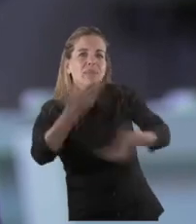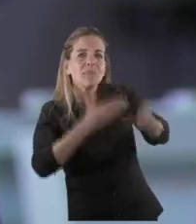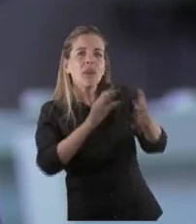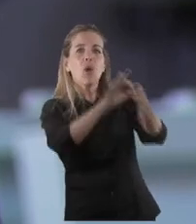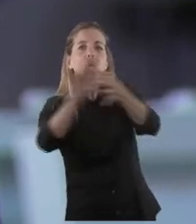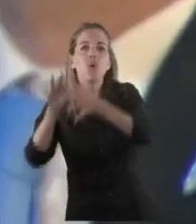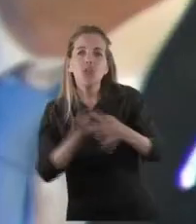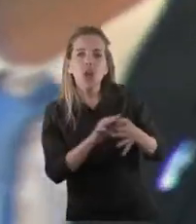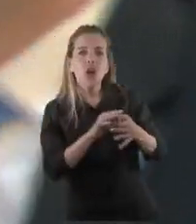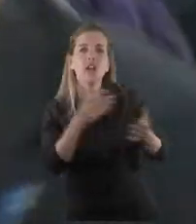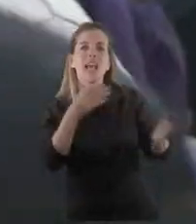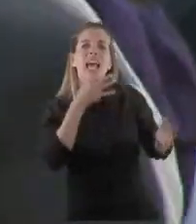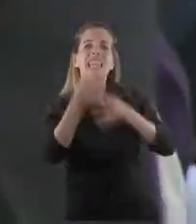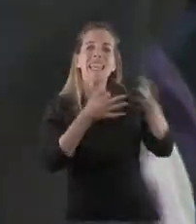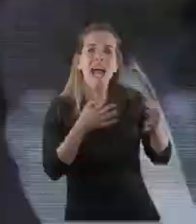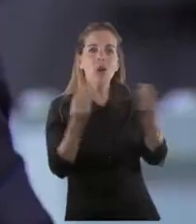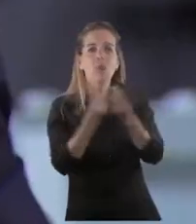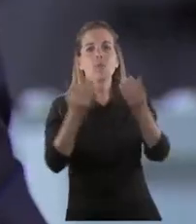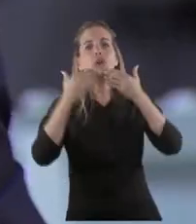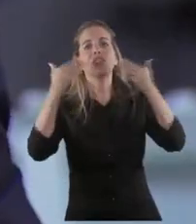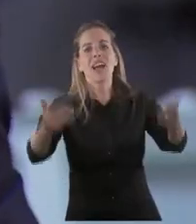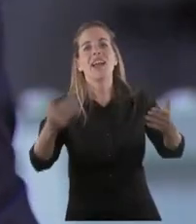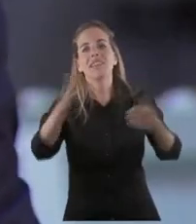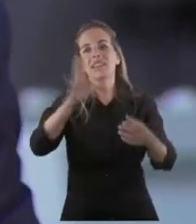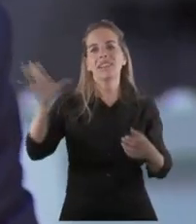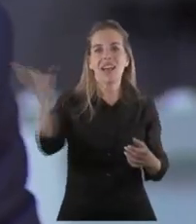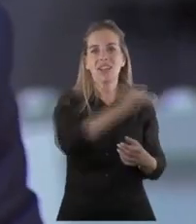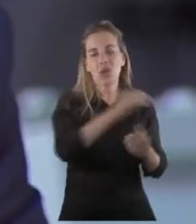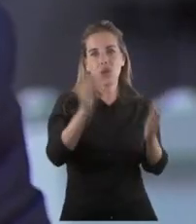en armonía. Muchas gracias por todo.